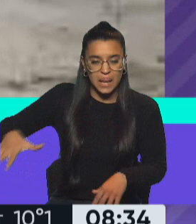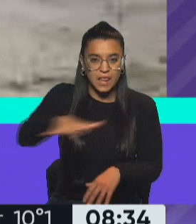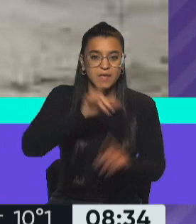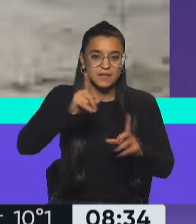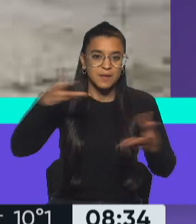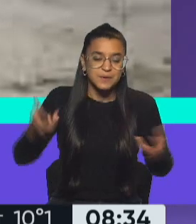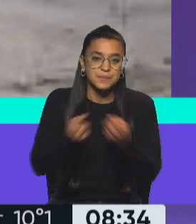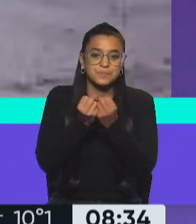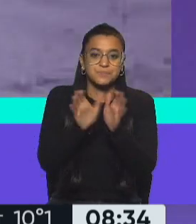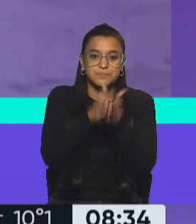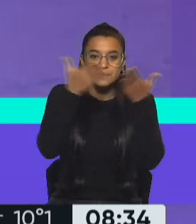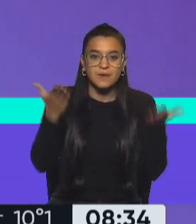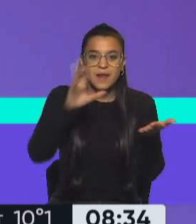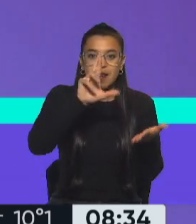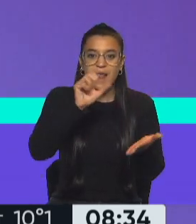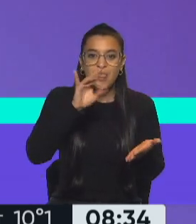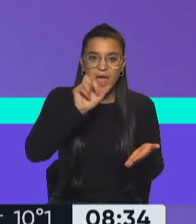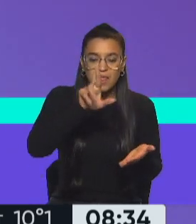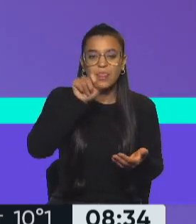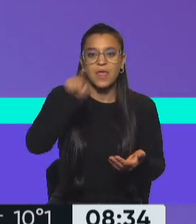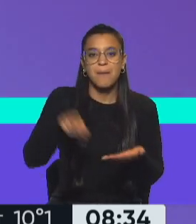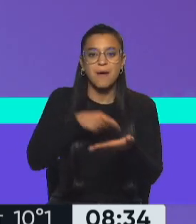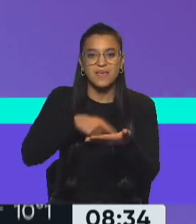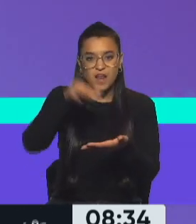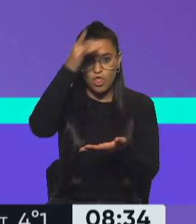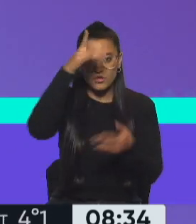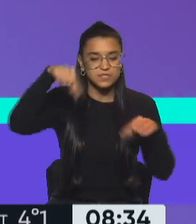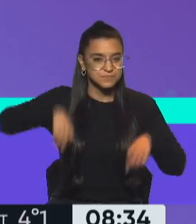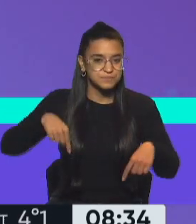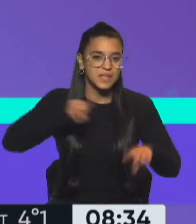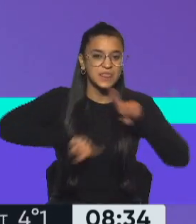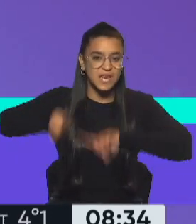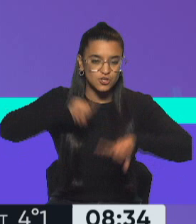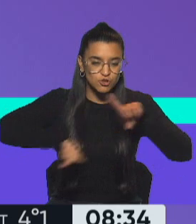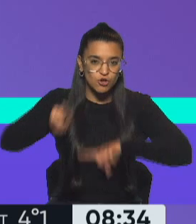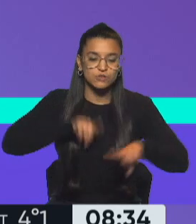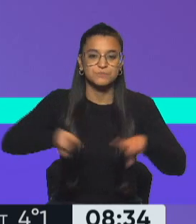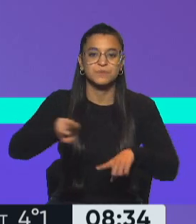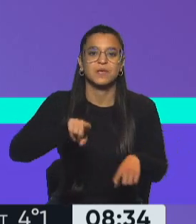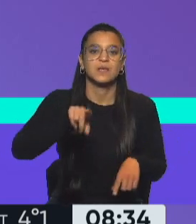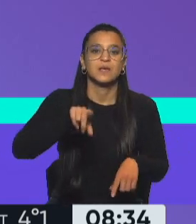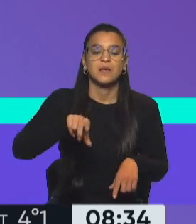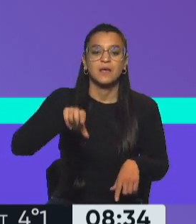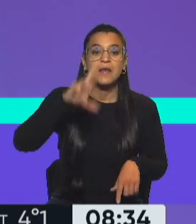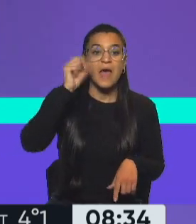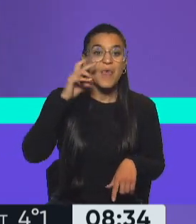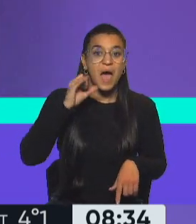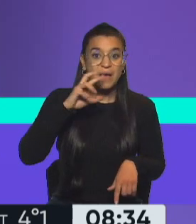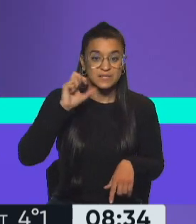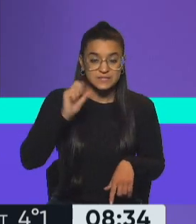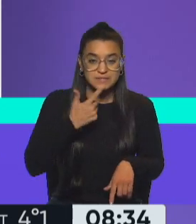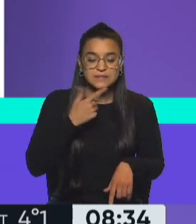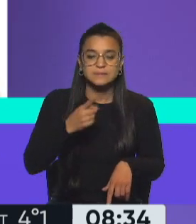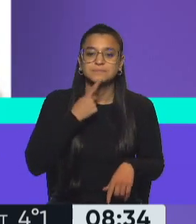fundador del suplemento Radar de Página 12, actualmente además director de la colección Rara Avis. Viajando